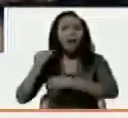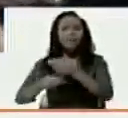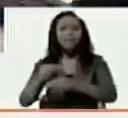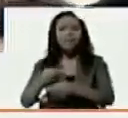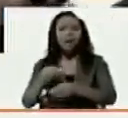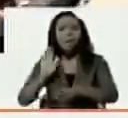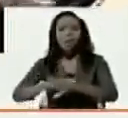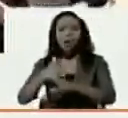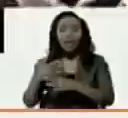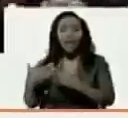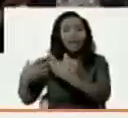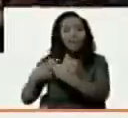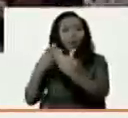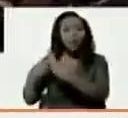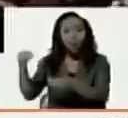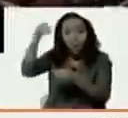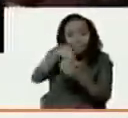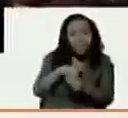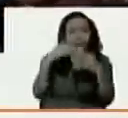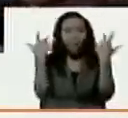aquí.